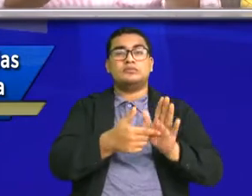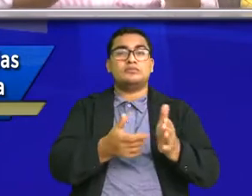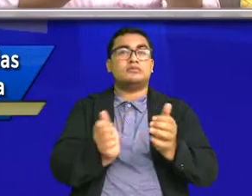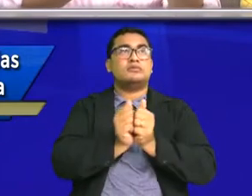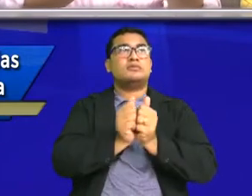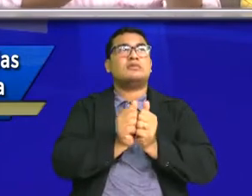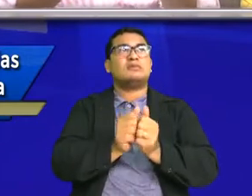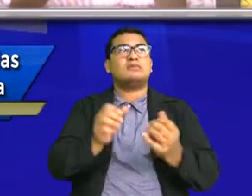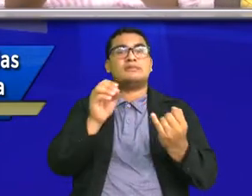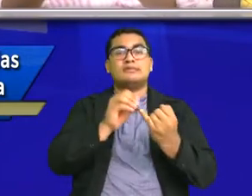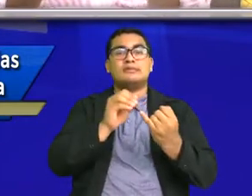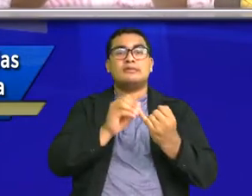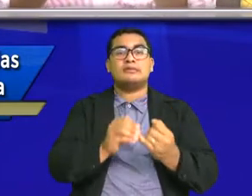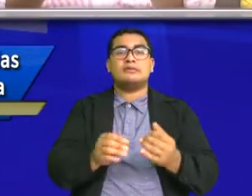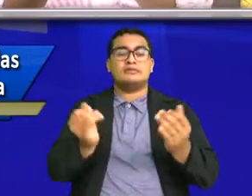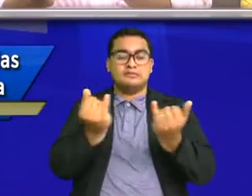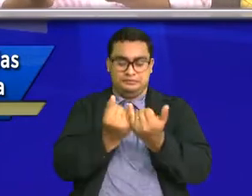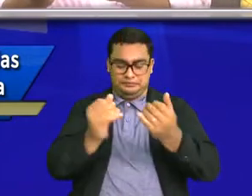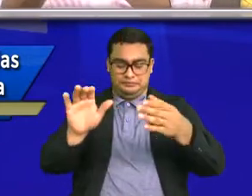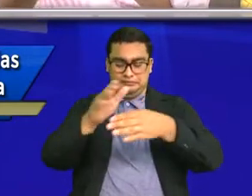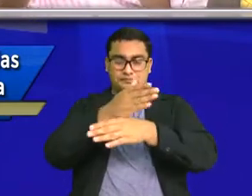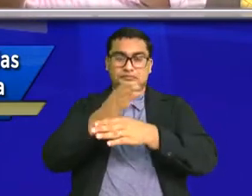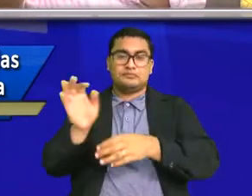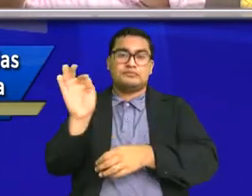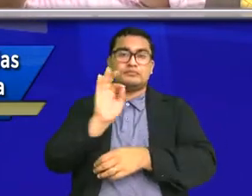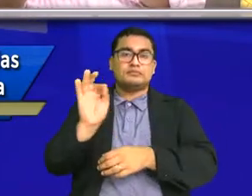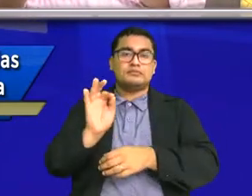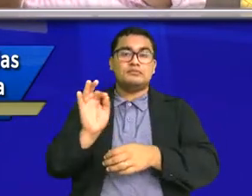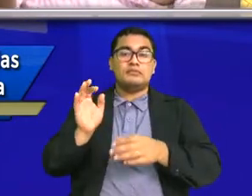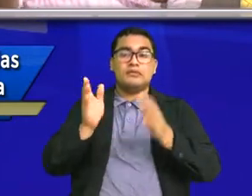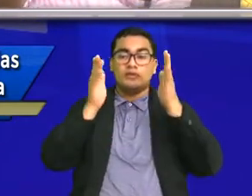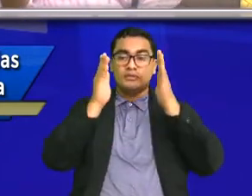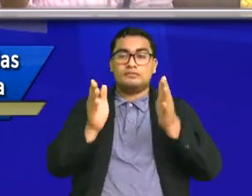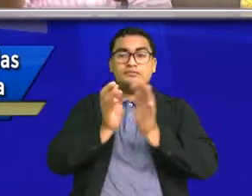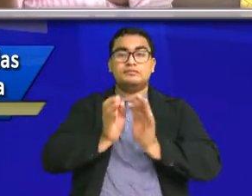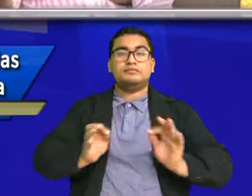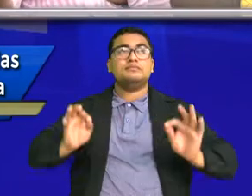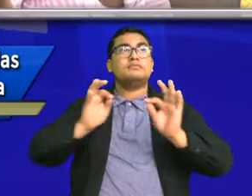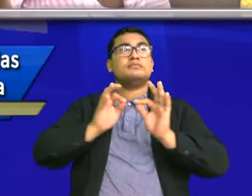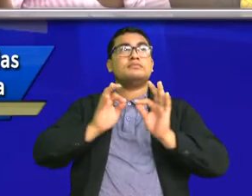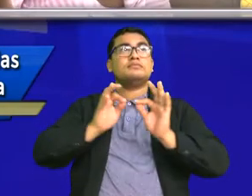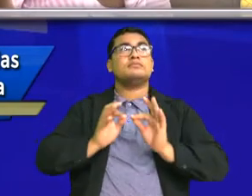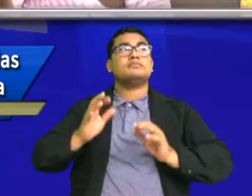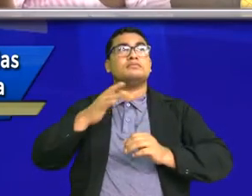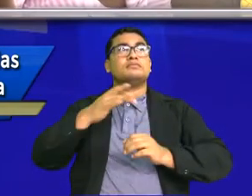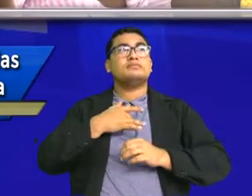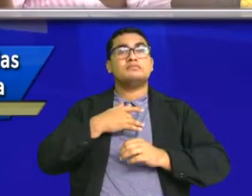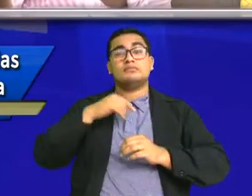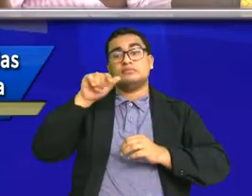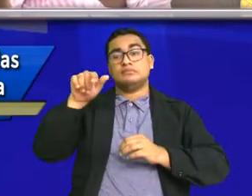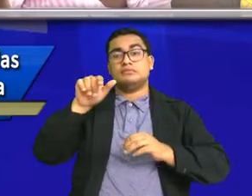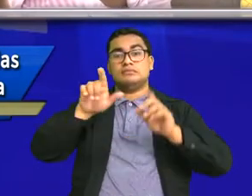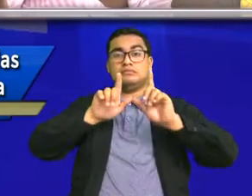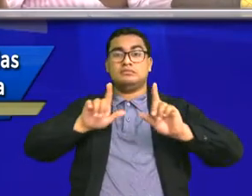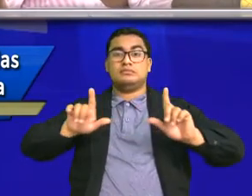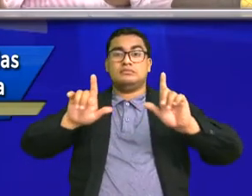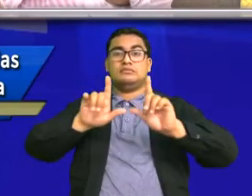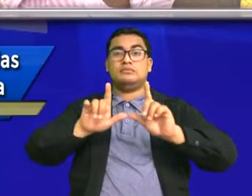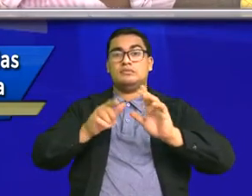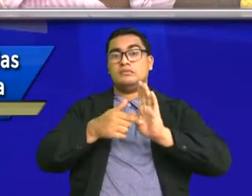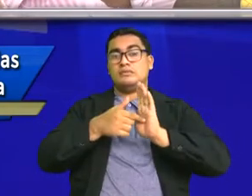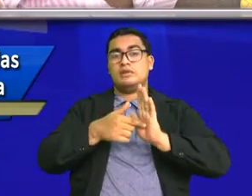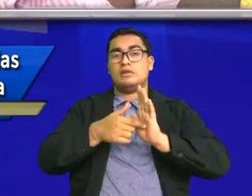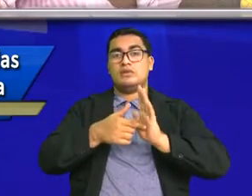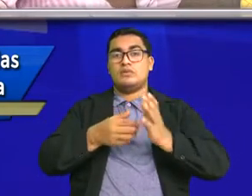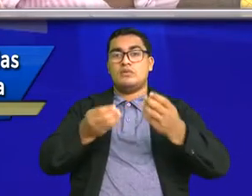de ir de una u otra manera que analizamos la necesidad de información que se tiene en una zona por ejemplo que es una segunda zona muy